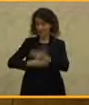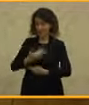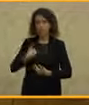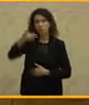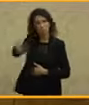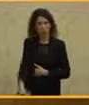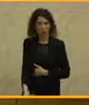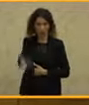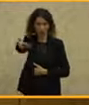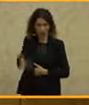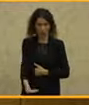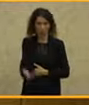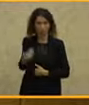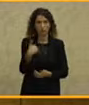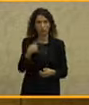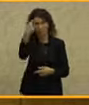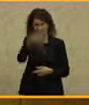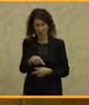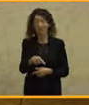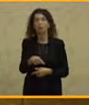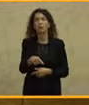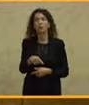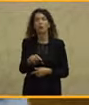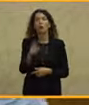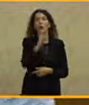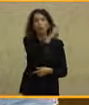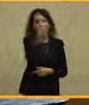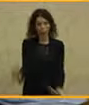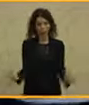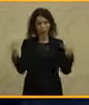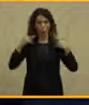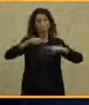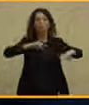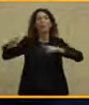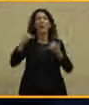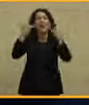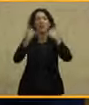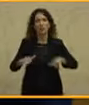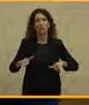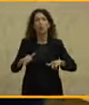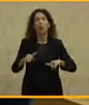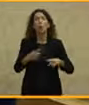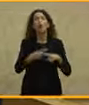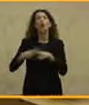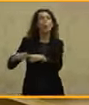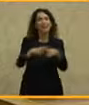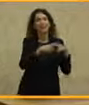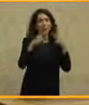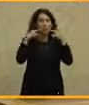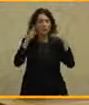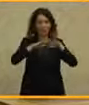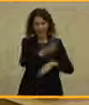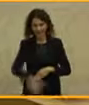es importante. Sí. Como sabéis, somos la fundación encargada de coordinar el evento Compartiendo Sonrisas para los